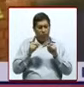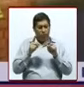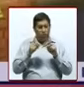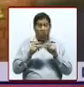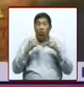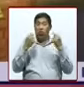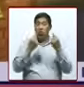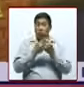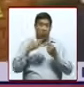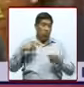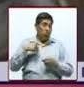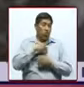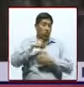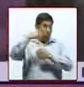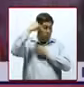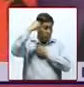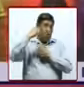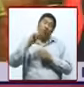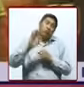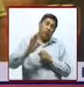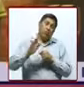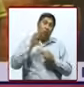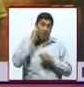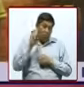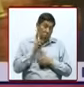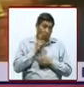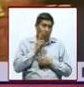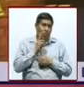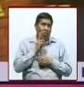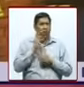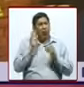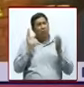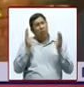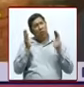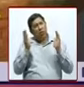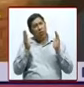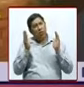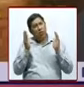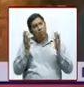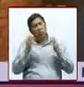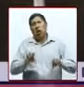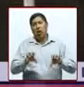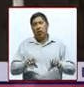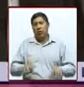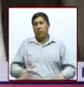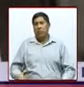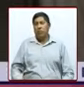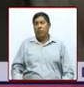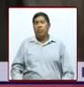Partido Movimiento al Socialismo, liderado a la cabeza de Evo Morales, pareciera ser que no está de acuerdo.